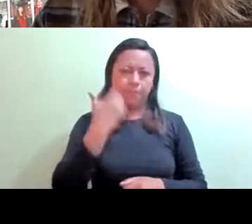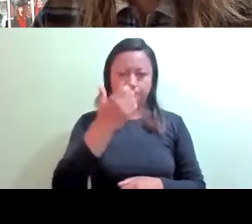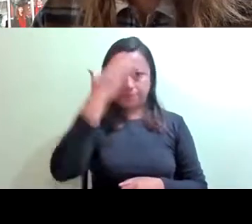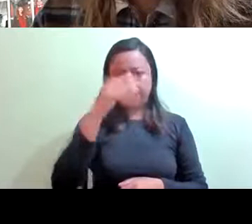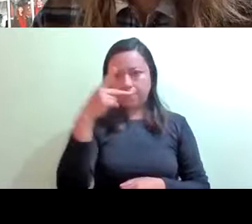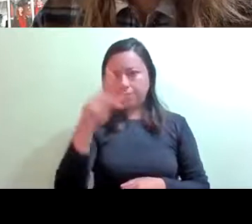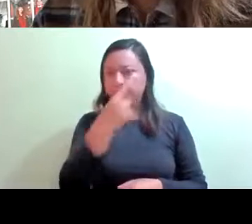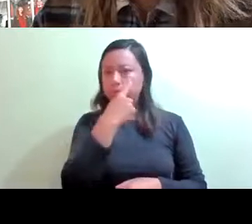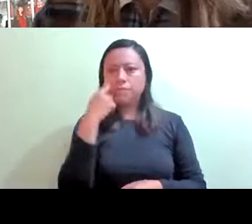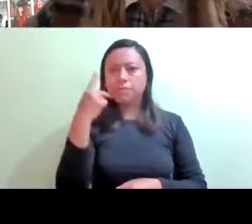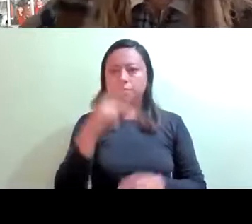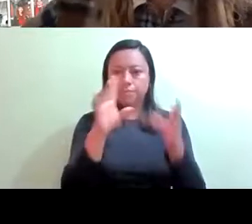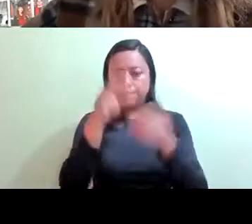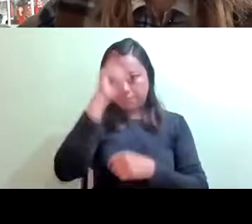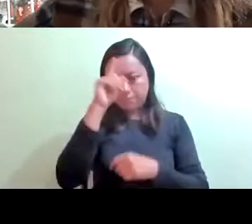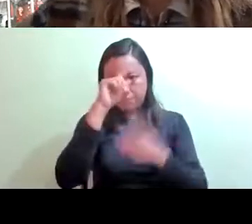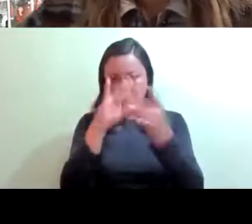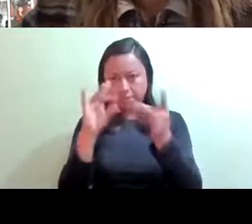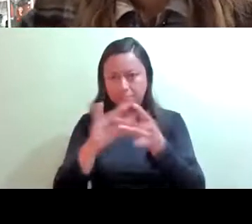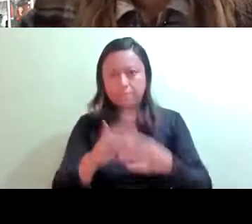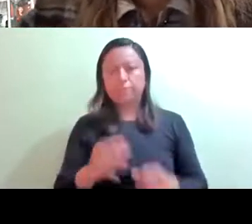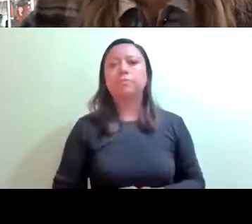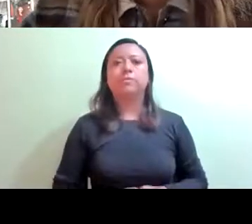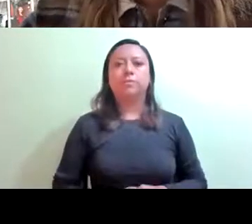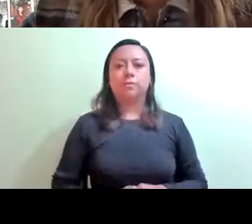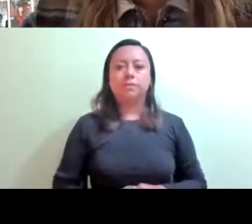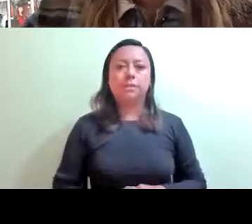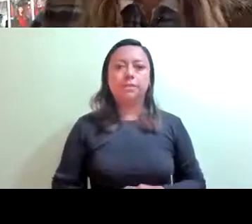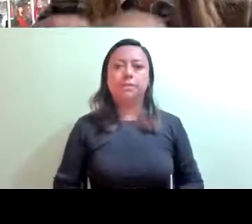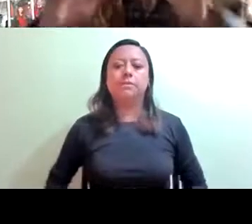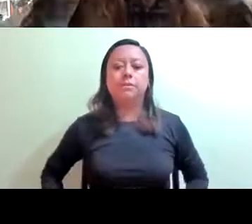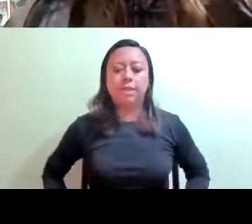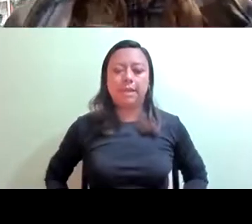Y gracias por estar con nosotros. Bienvenido.